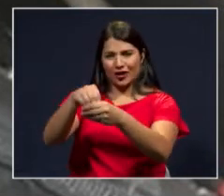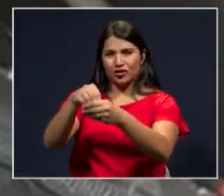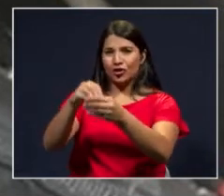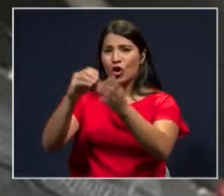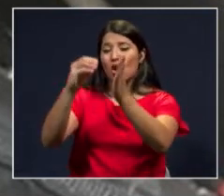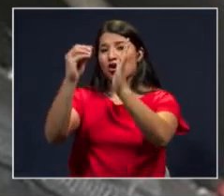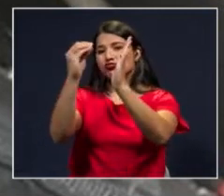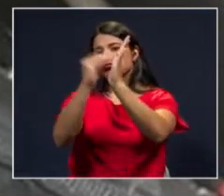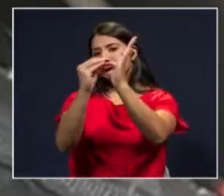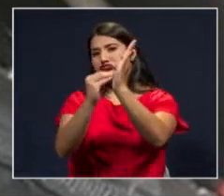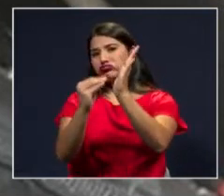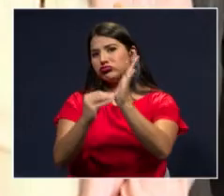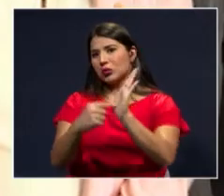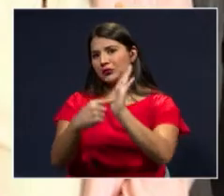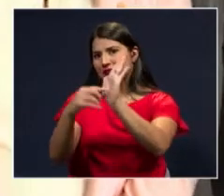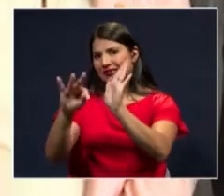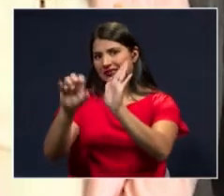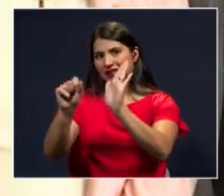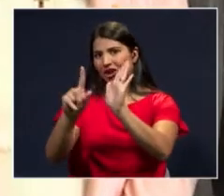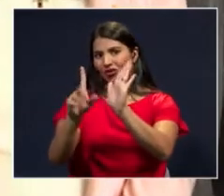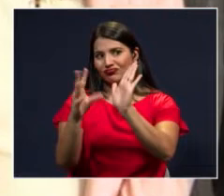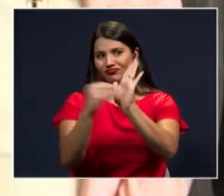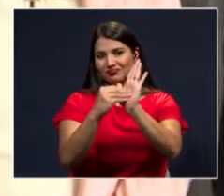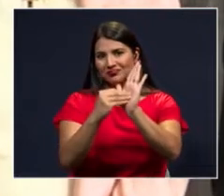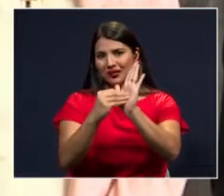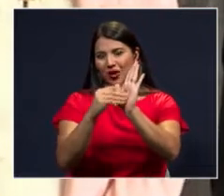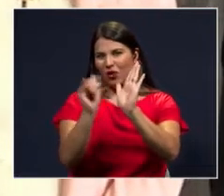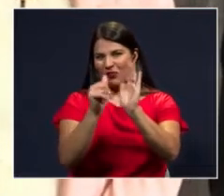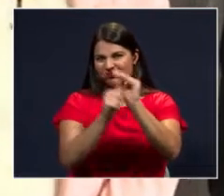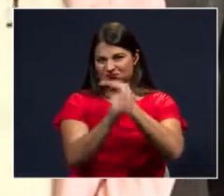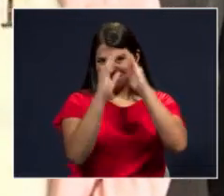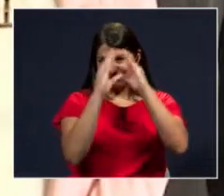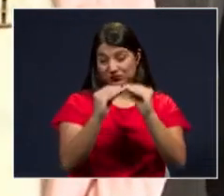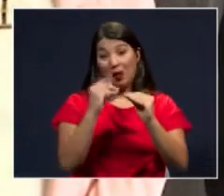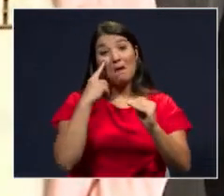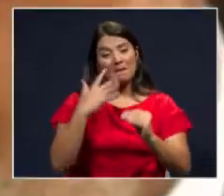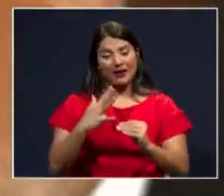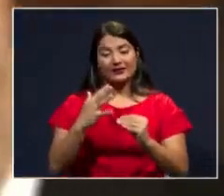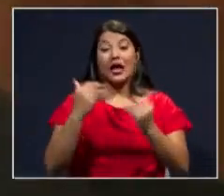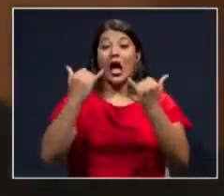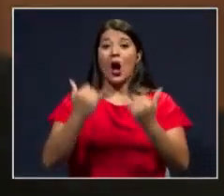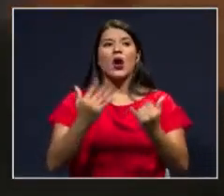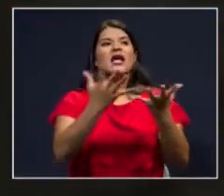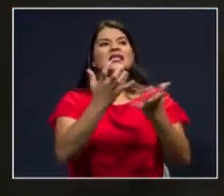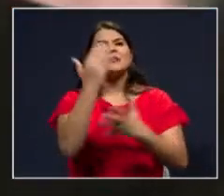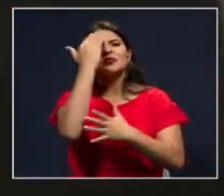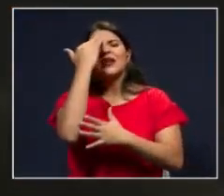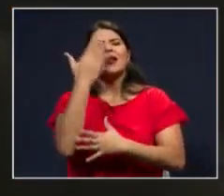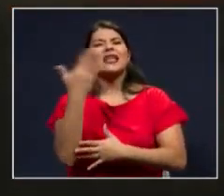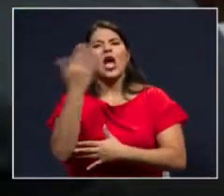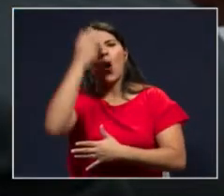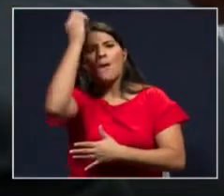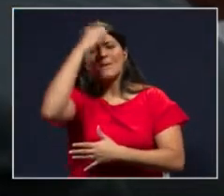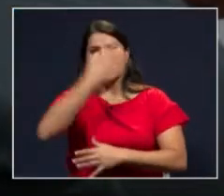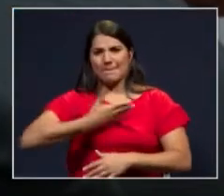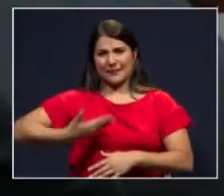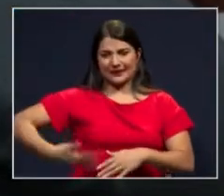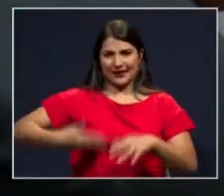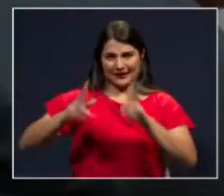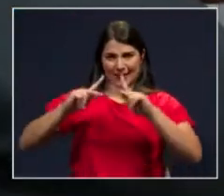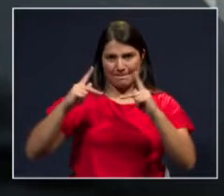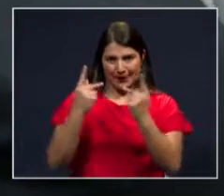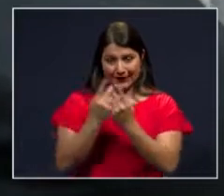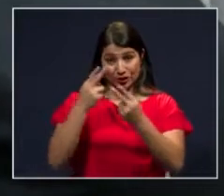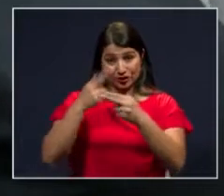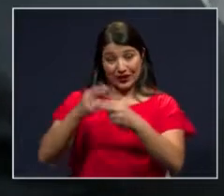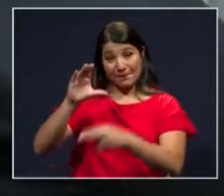política al tribunal. Además, intentamos conocer la posición del presidente de la agrupación política, Carlos Avendaño, pero se